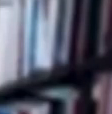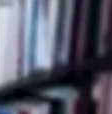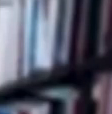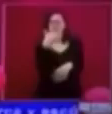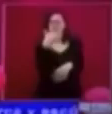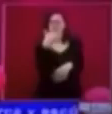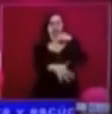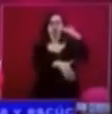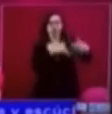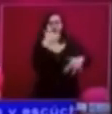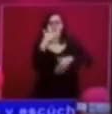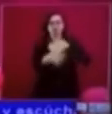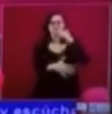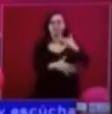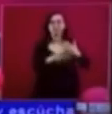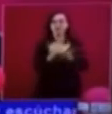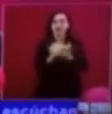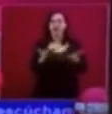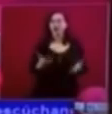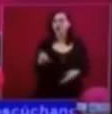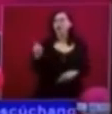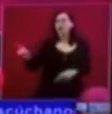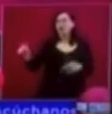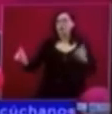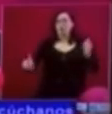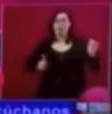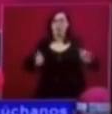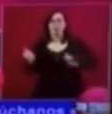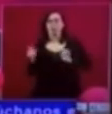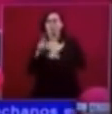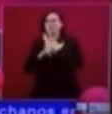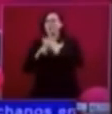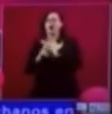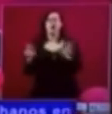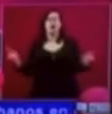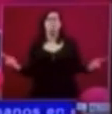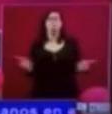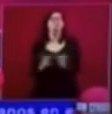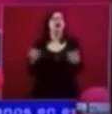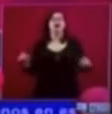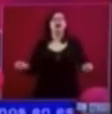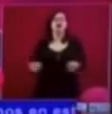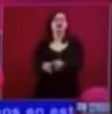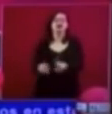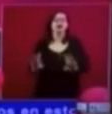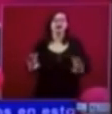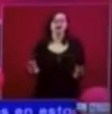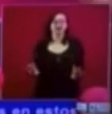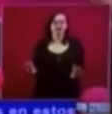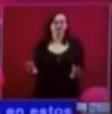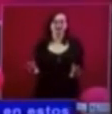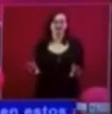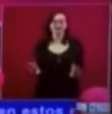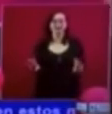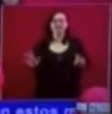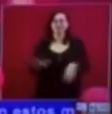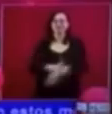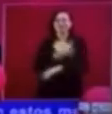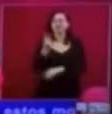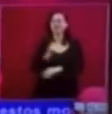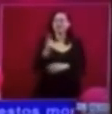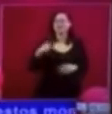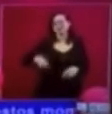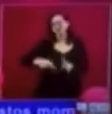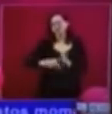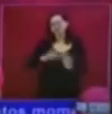Ajá. Y sobre todo, Jorge, para evitar casos como el de Nexos. entre más me informo, más me documento sobre